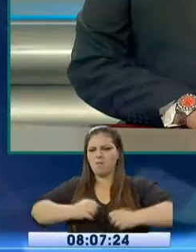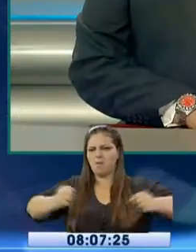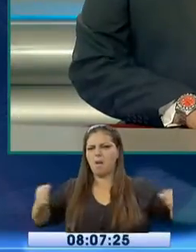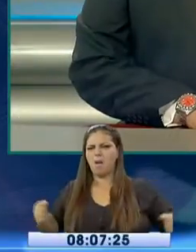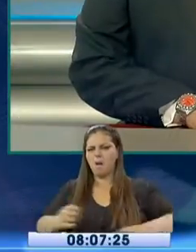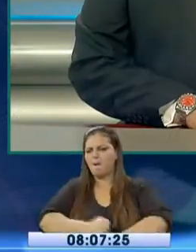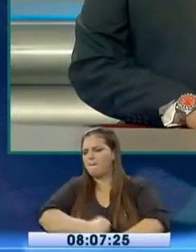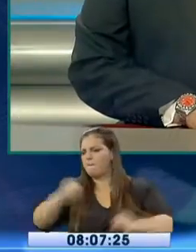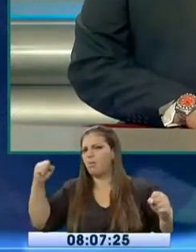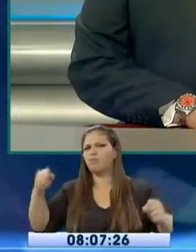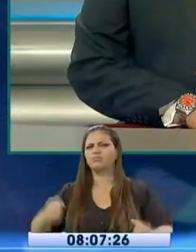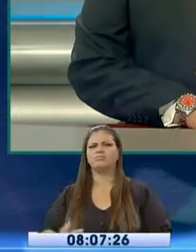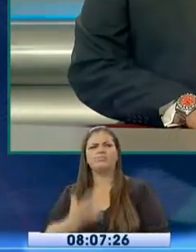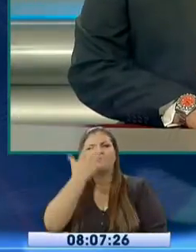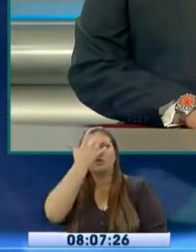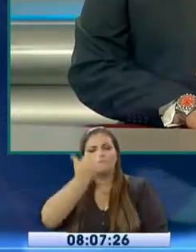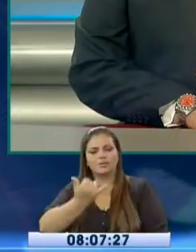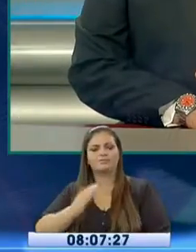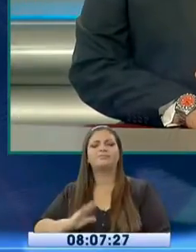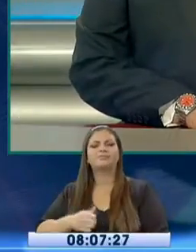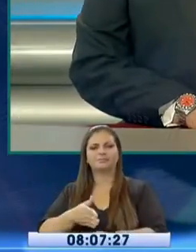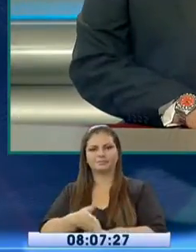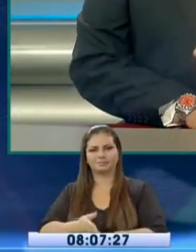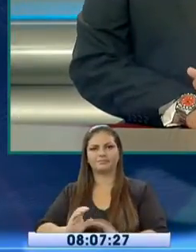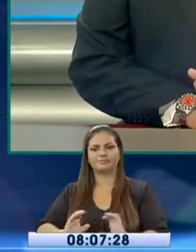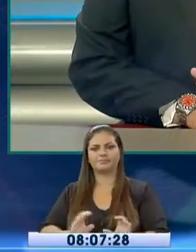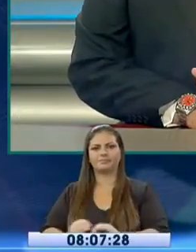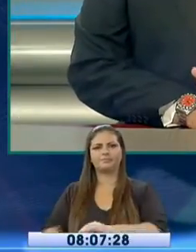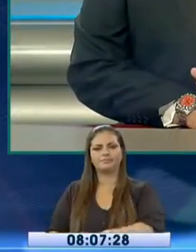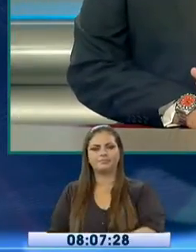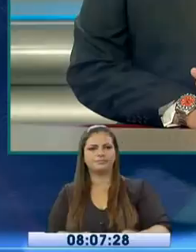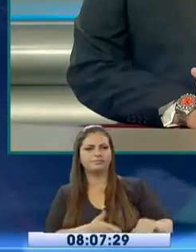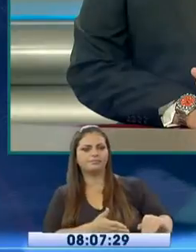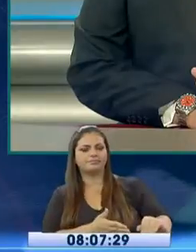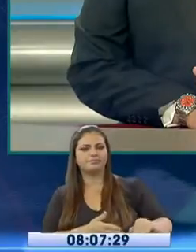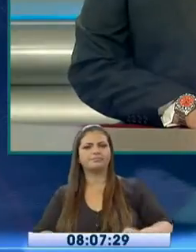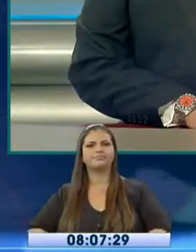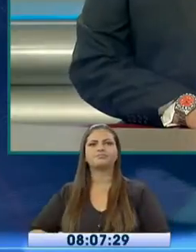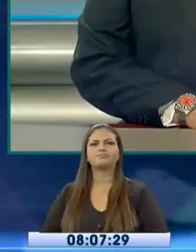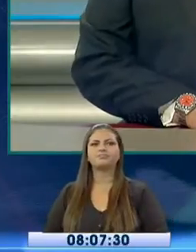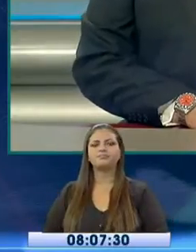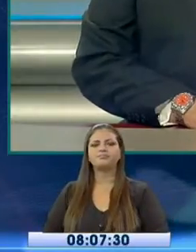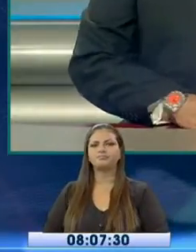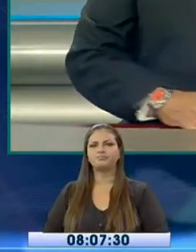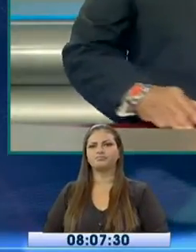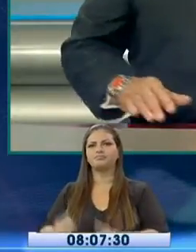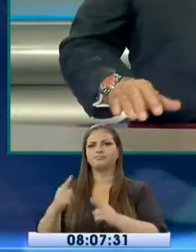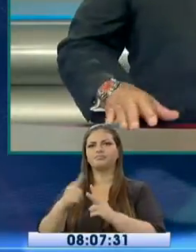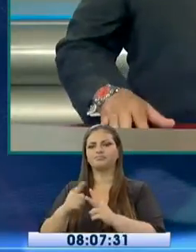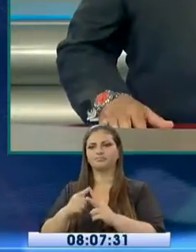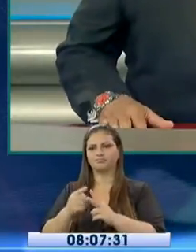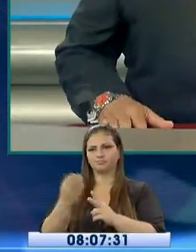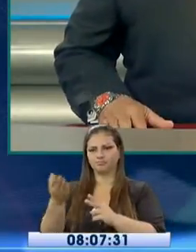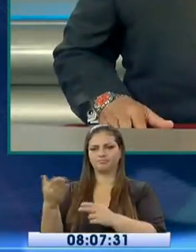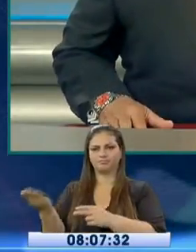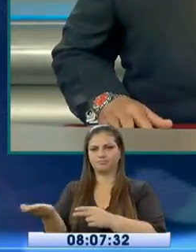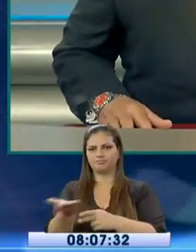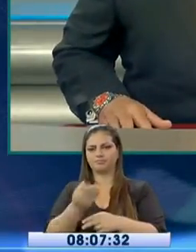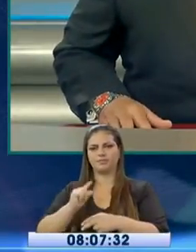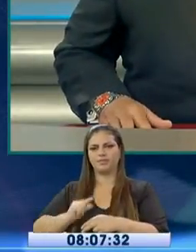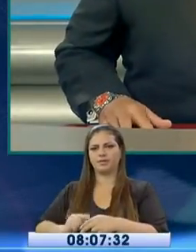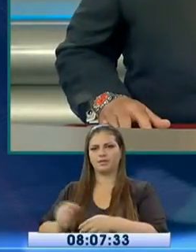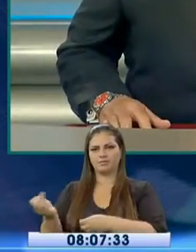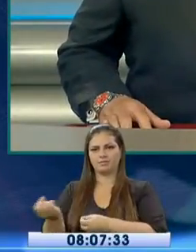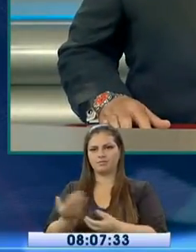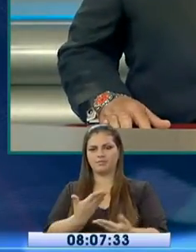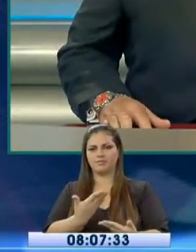sí, ¿con cuál de los dos nos quedamos? Con Enrique nos quedamos. Enrique, tú nos detallas la información desde el punto en el que te encuentras. Luxola, más adelante conversaremos con